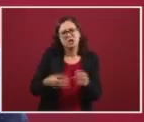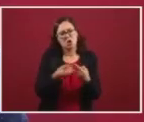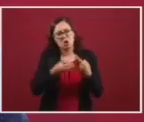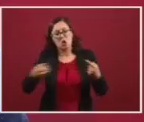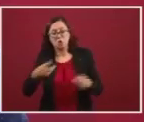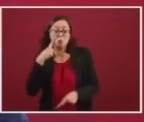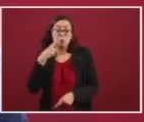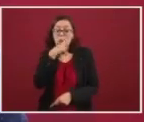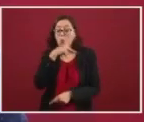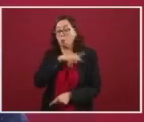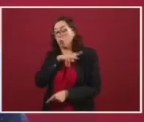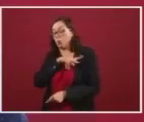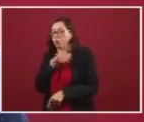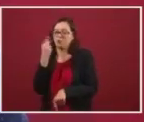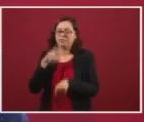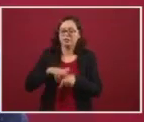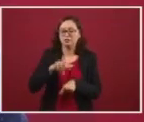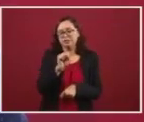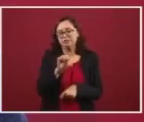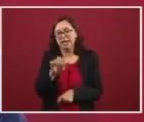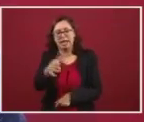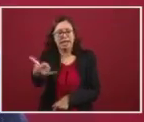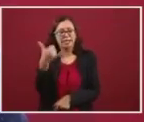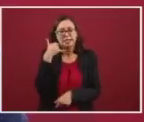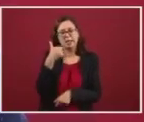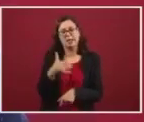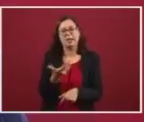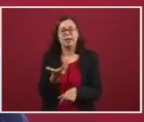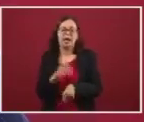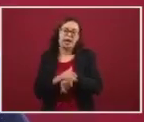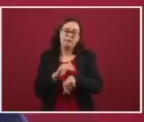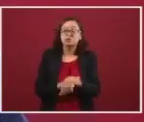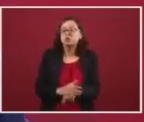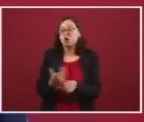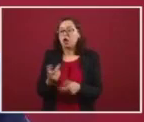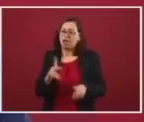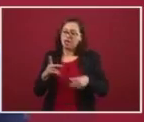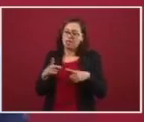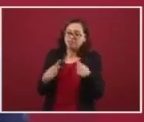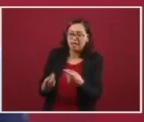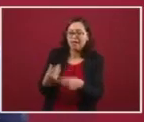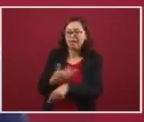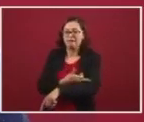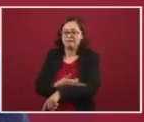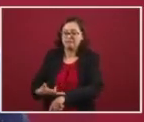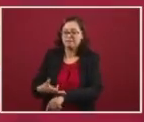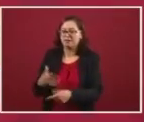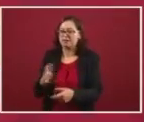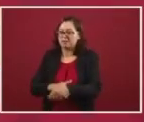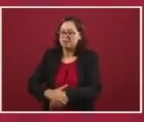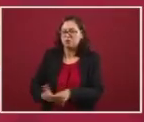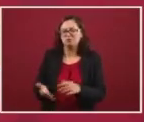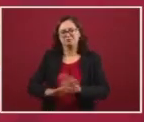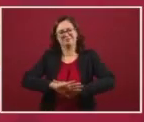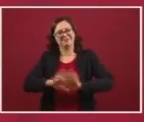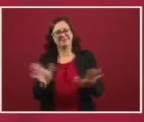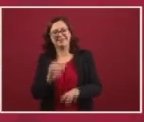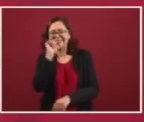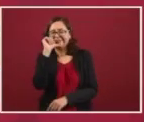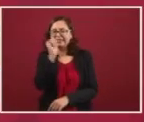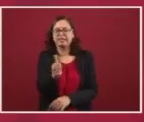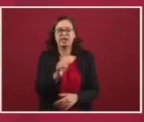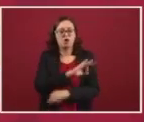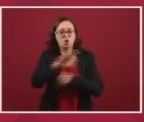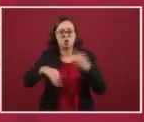al director del SAE le llega una llamada de un agente político, oye, dásela a mis amigos, esto ya no sucede, esto ya es con